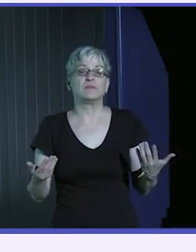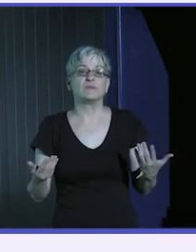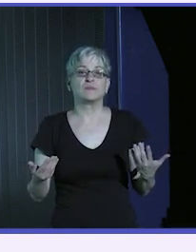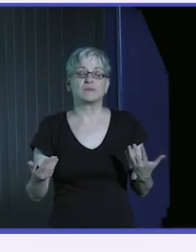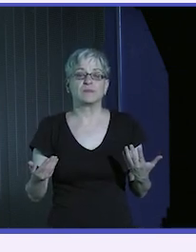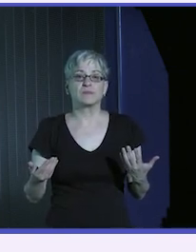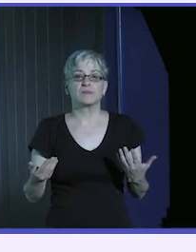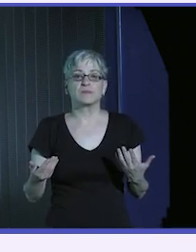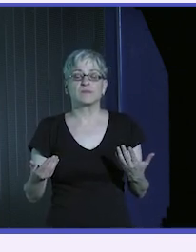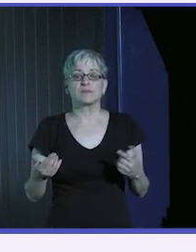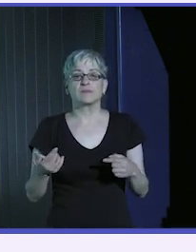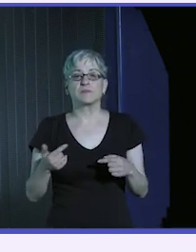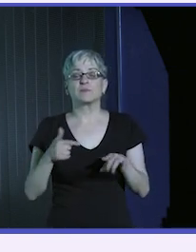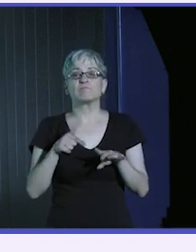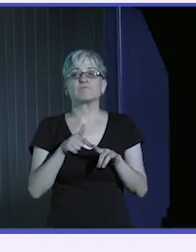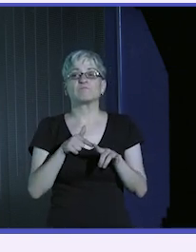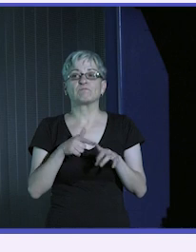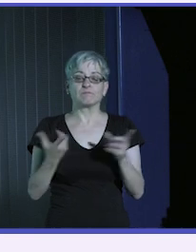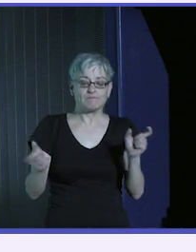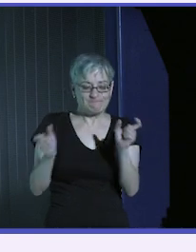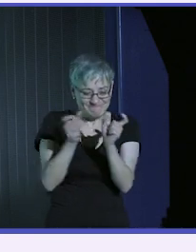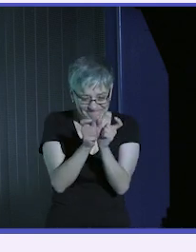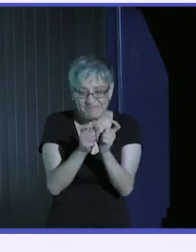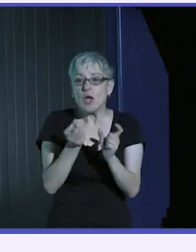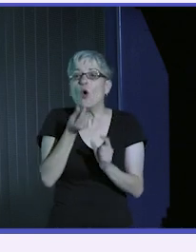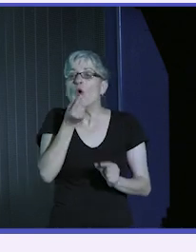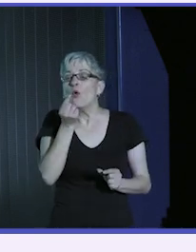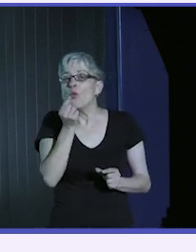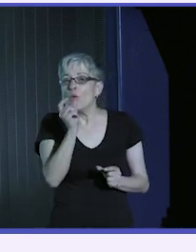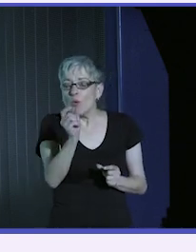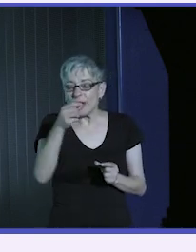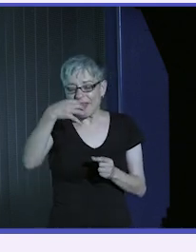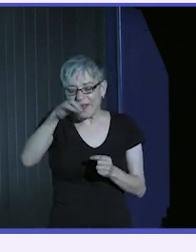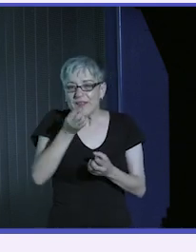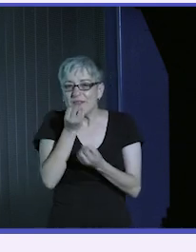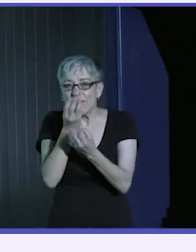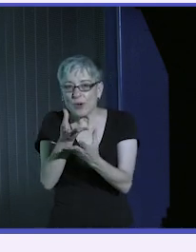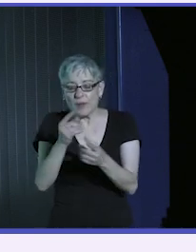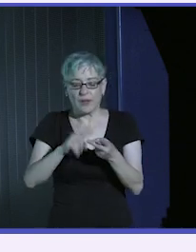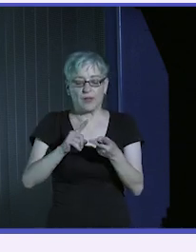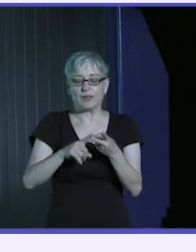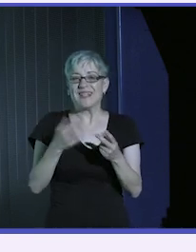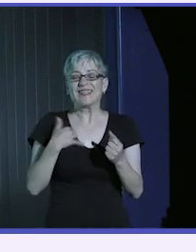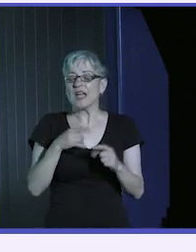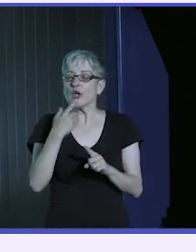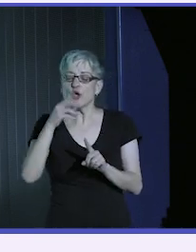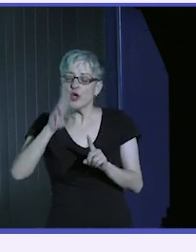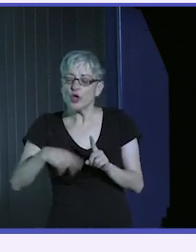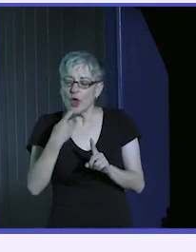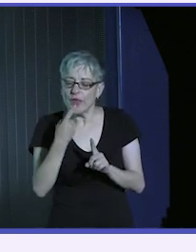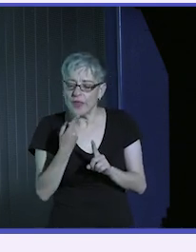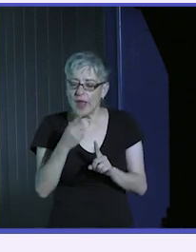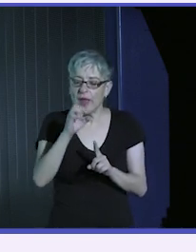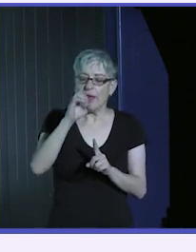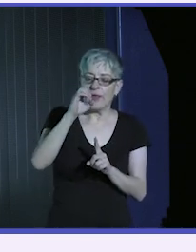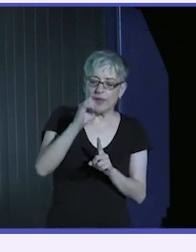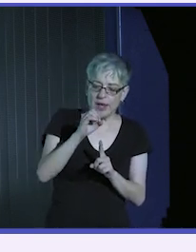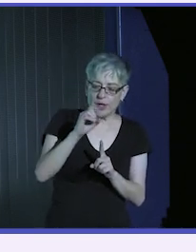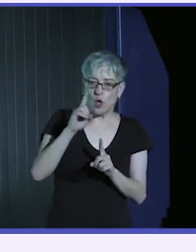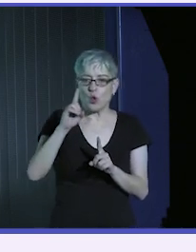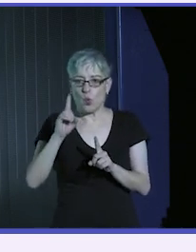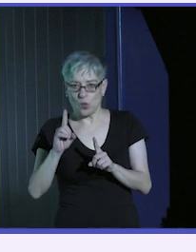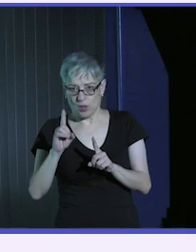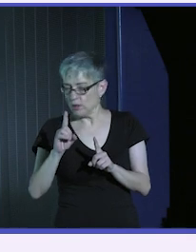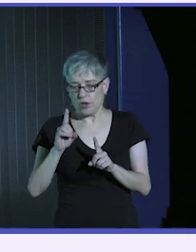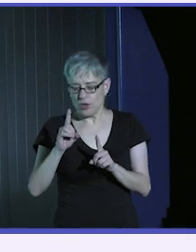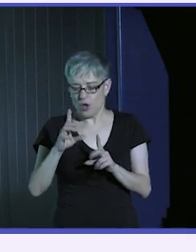lo que sigue este tipo de unidad de información es que ya no estamos hablando de dos estados, estamos hablando de una posibilidad de